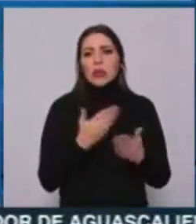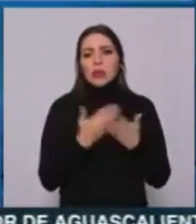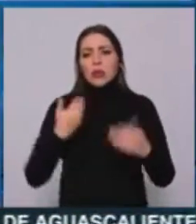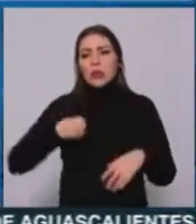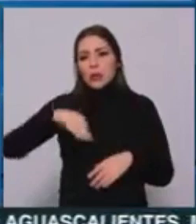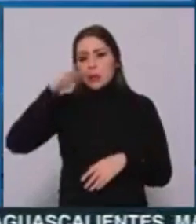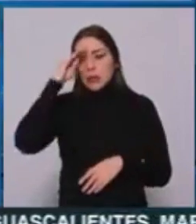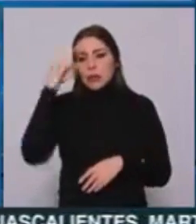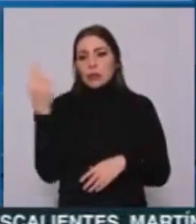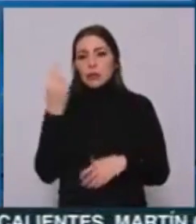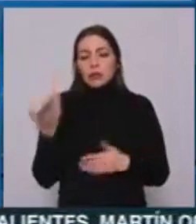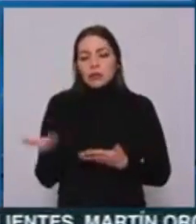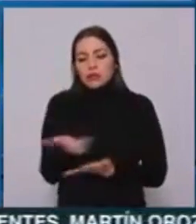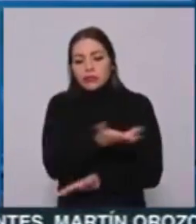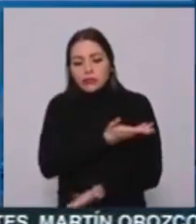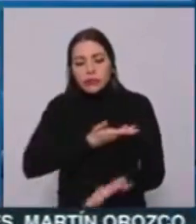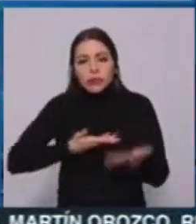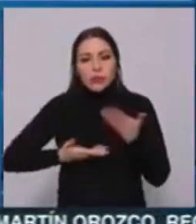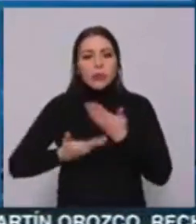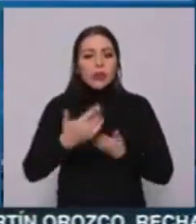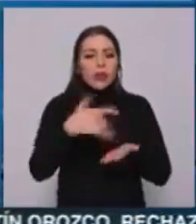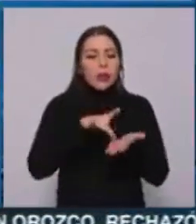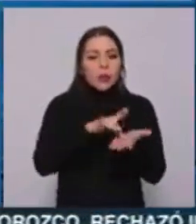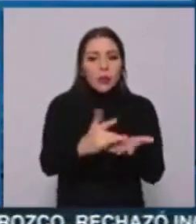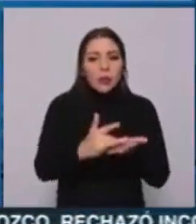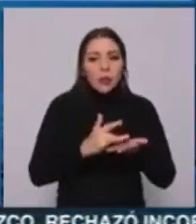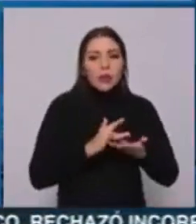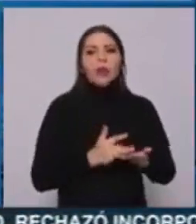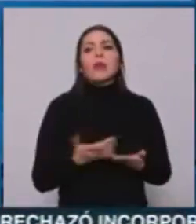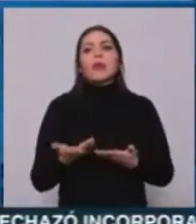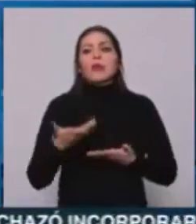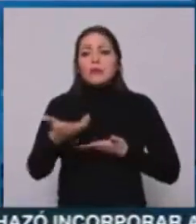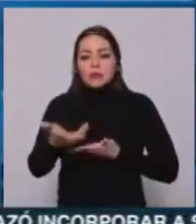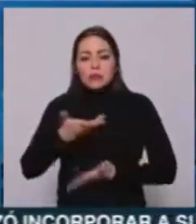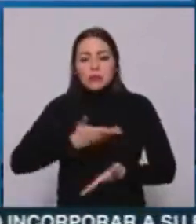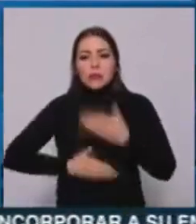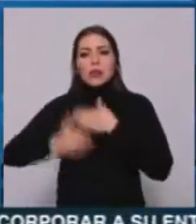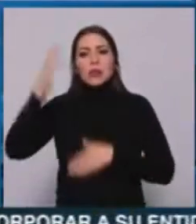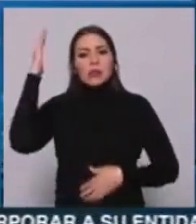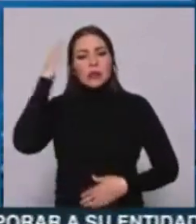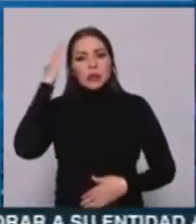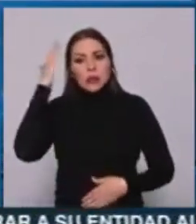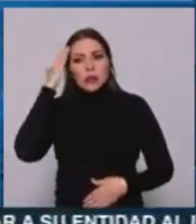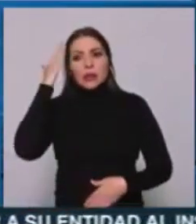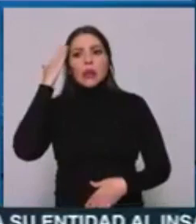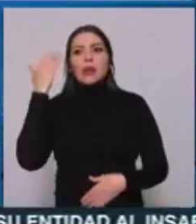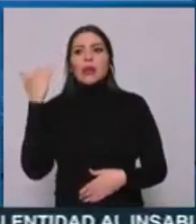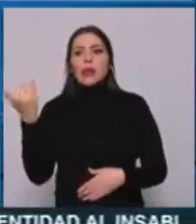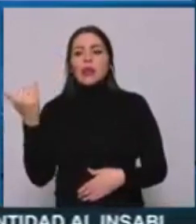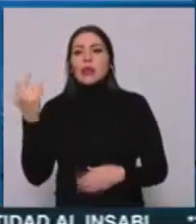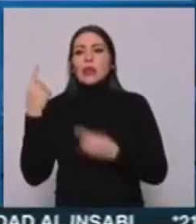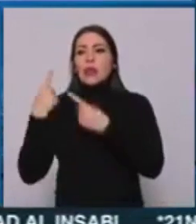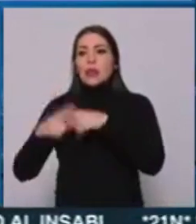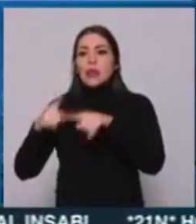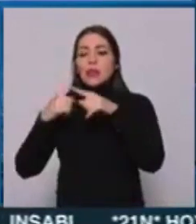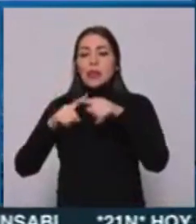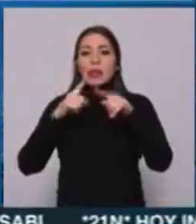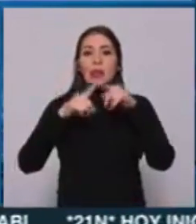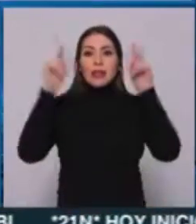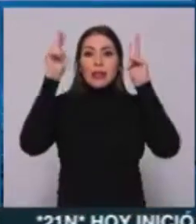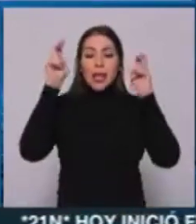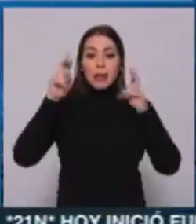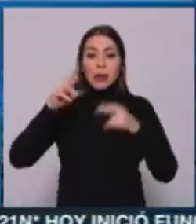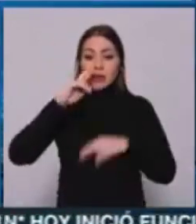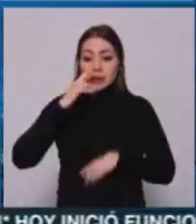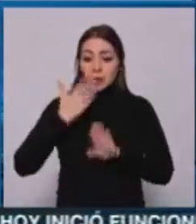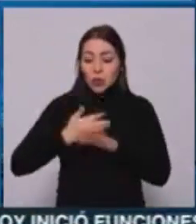acción colectiva, liderazgo común, responsabilidades compartidas sobre temas que nos tocan a todos. Yo